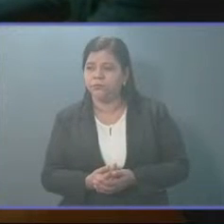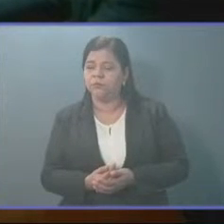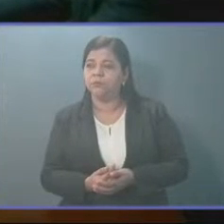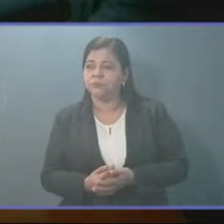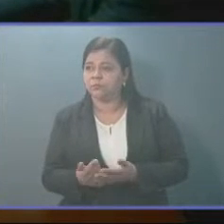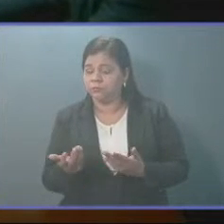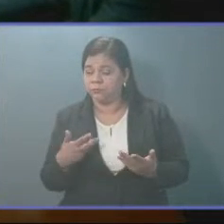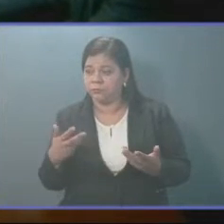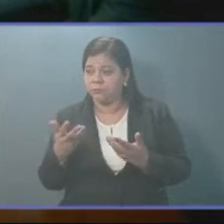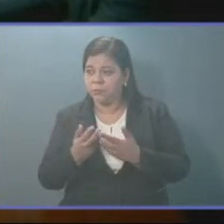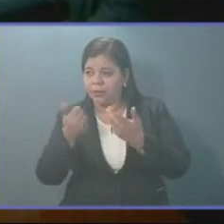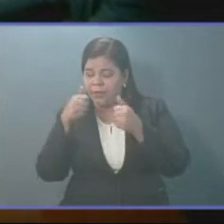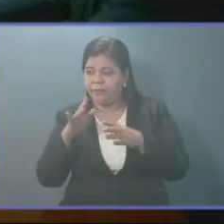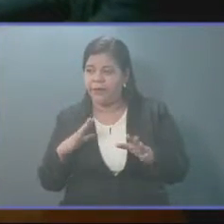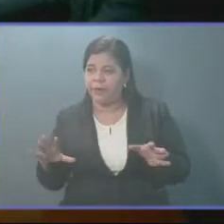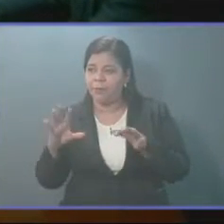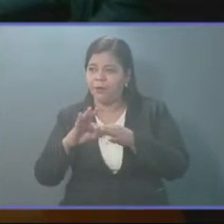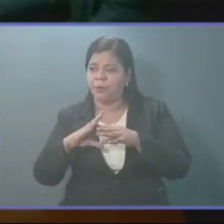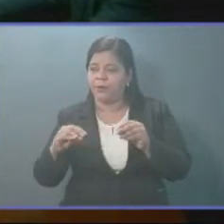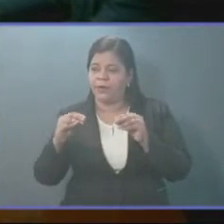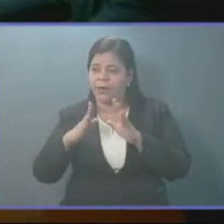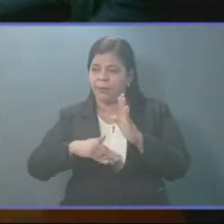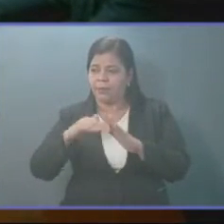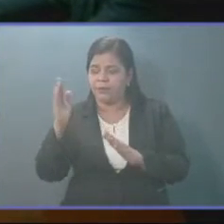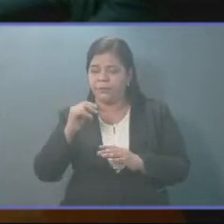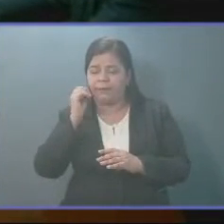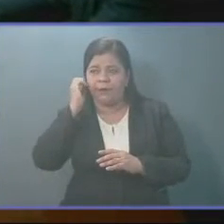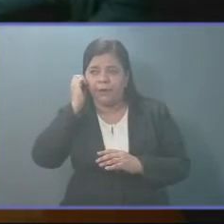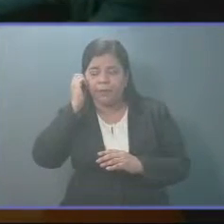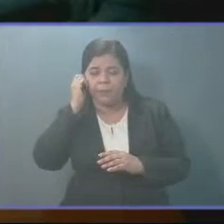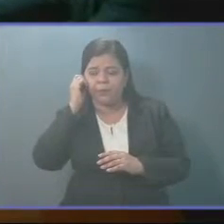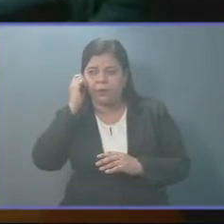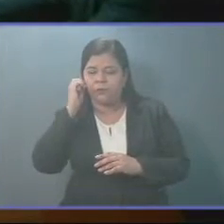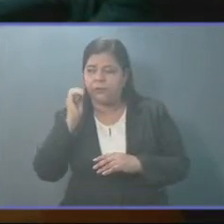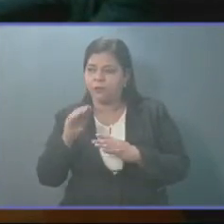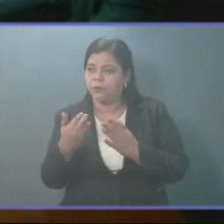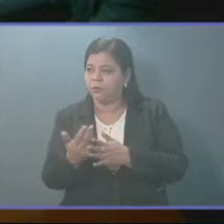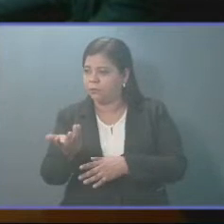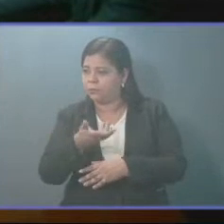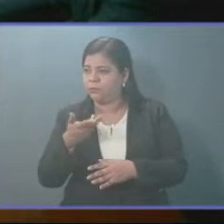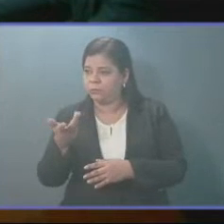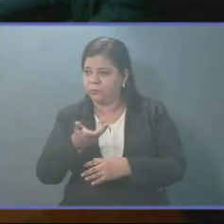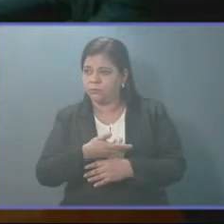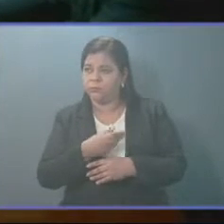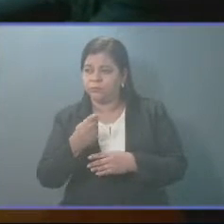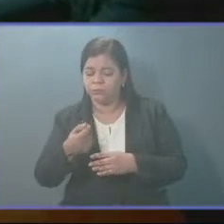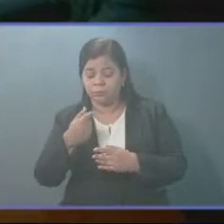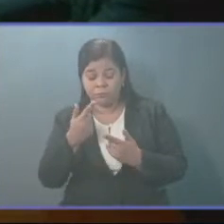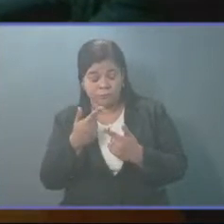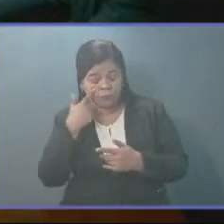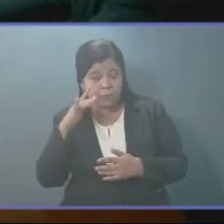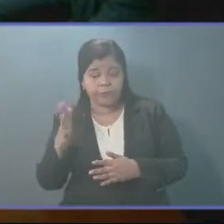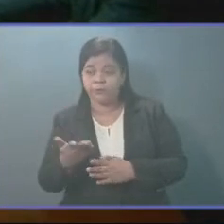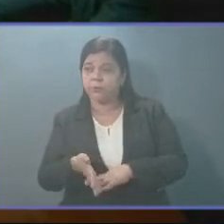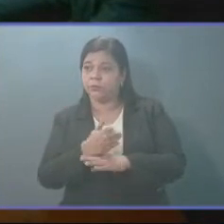que sean aplicables a la relación de trabajo, salvo que dentro del proceso se haya producido prueba en contrario.